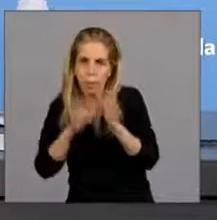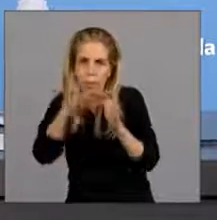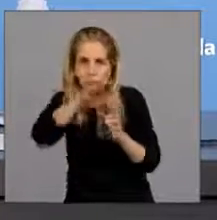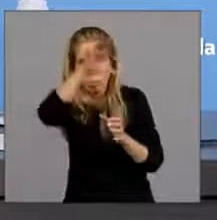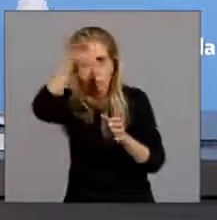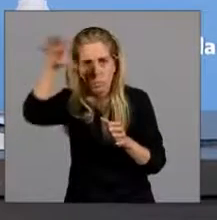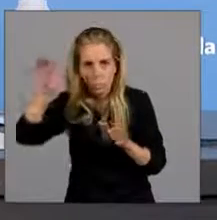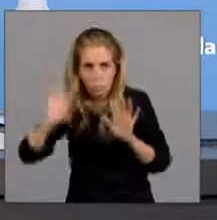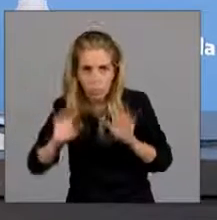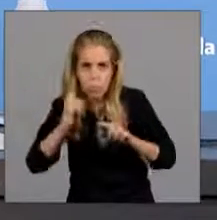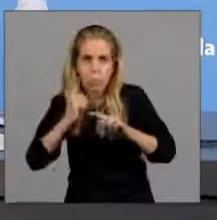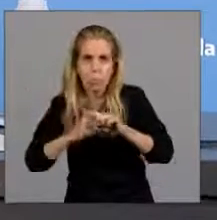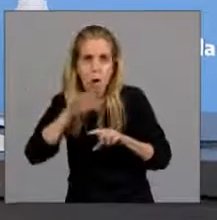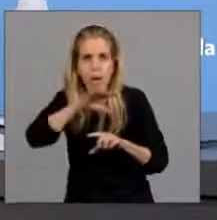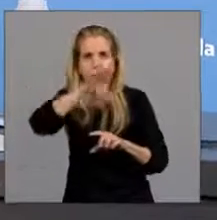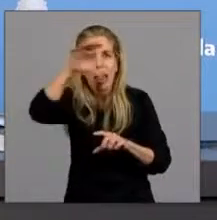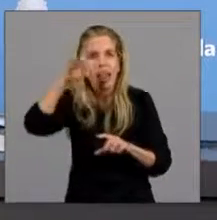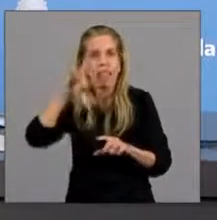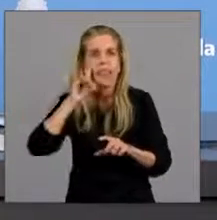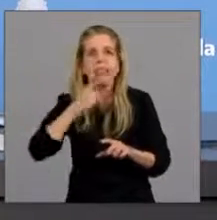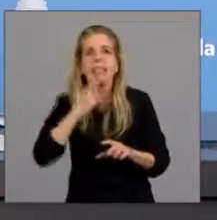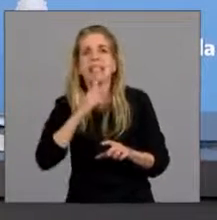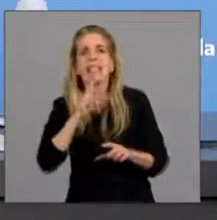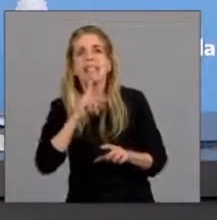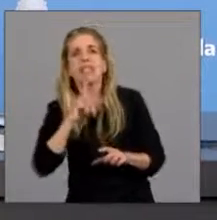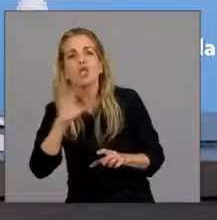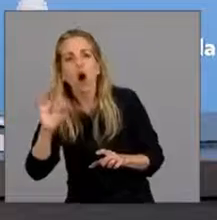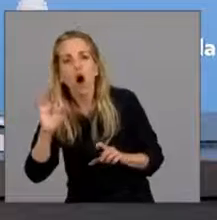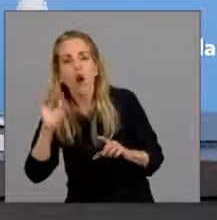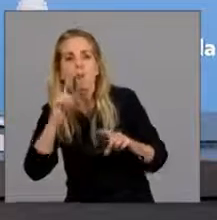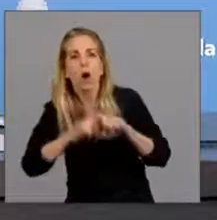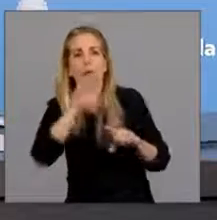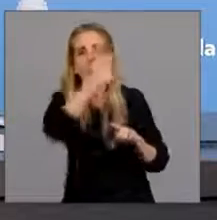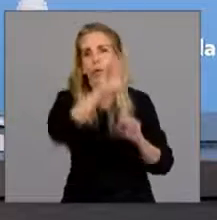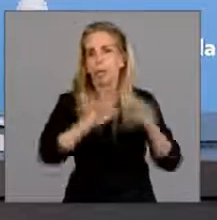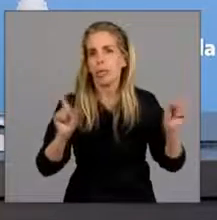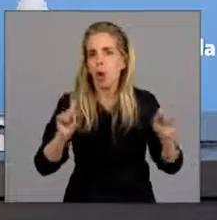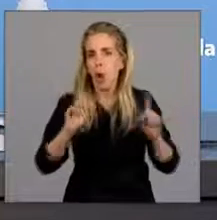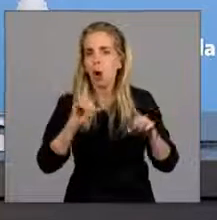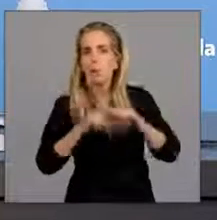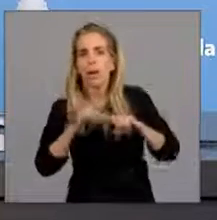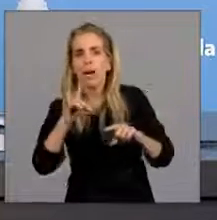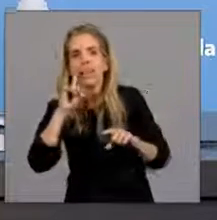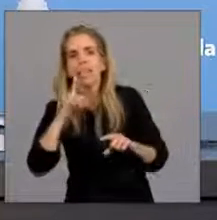hace por distrito, no se hace por provincia, se hace por distrito.